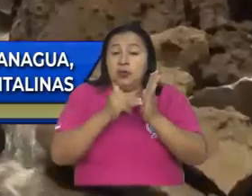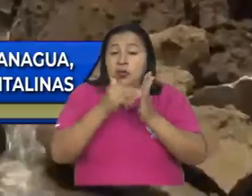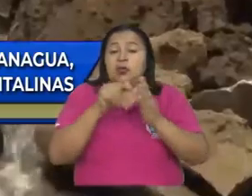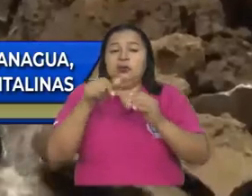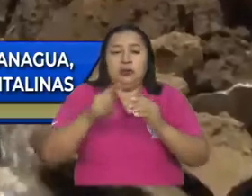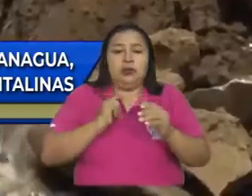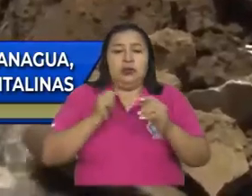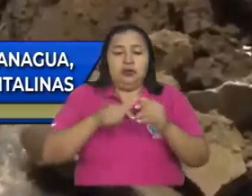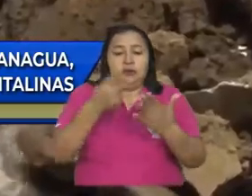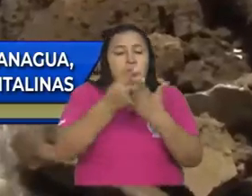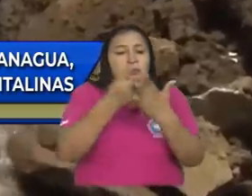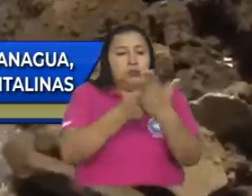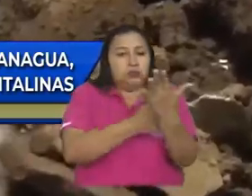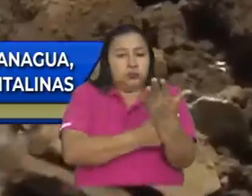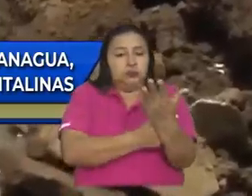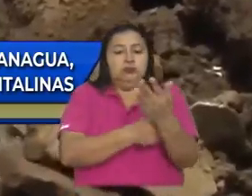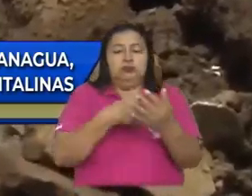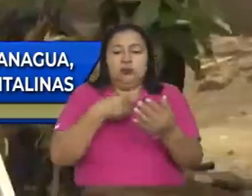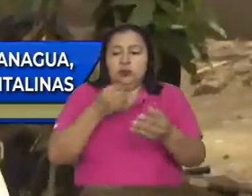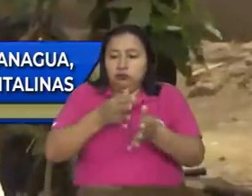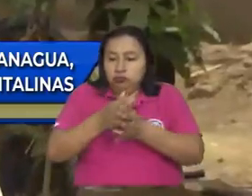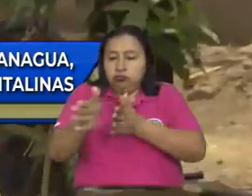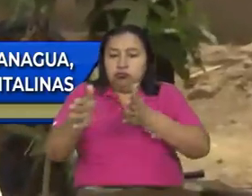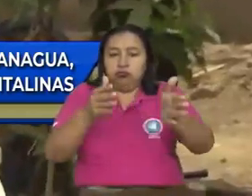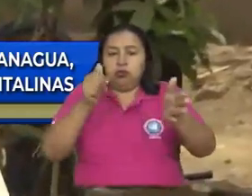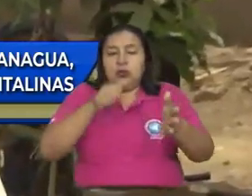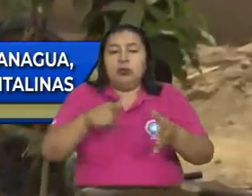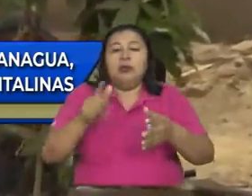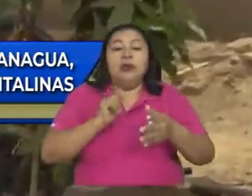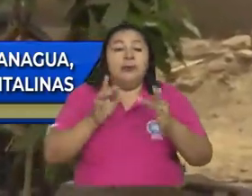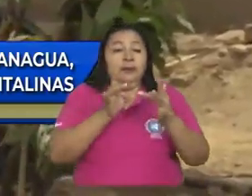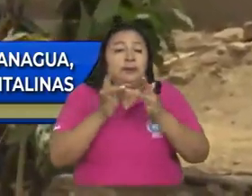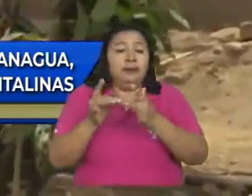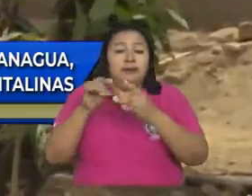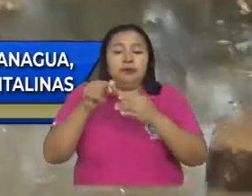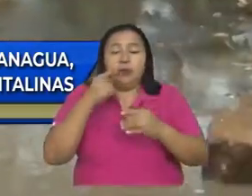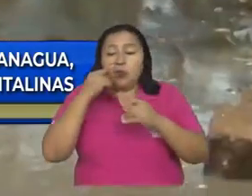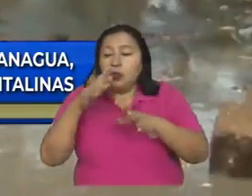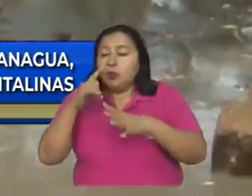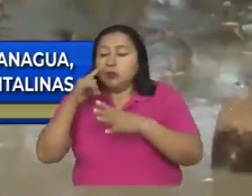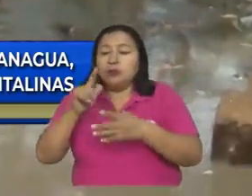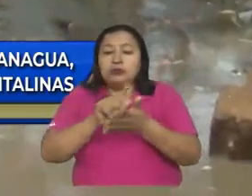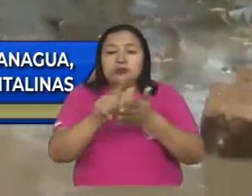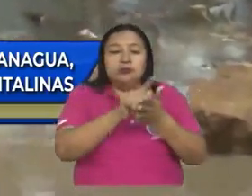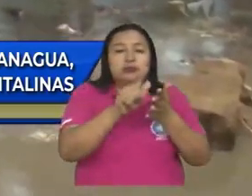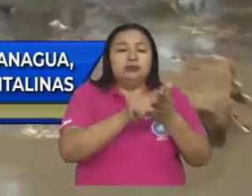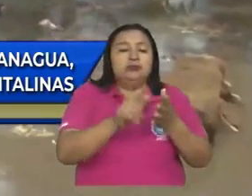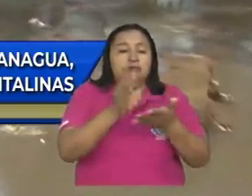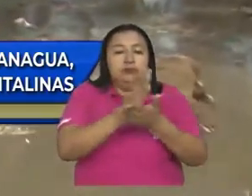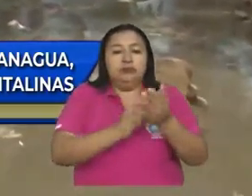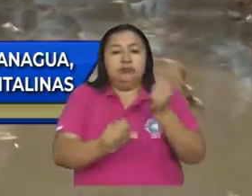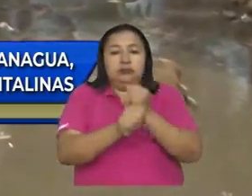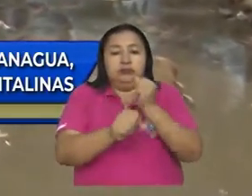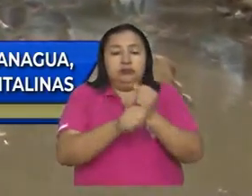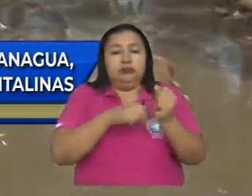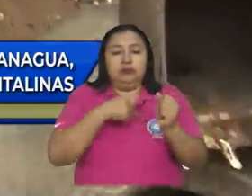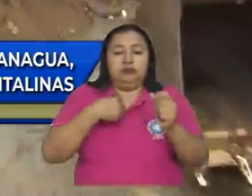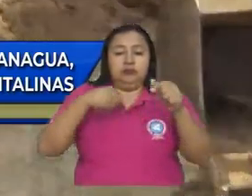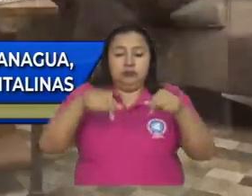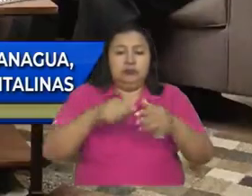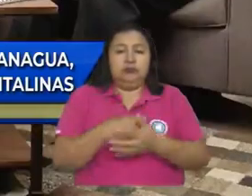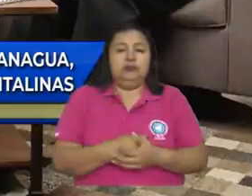ya tenemos presupuestado drenaje pluvial, vialidad y sobre todo el mantenimiento de las obras que tenemos